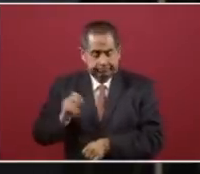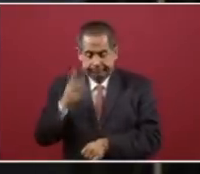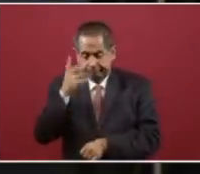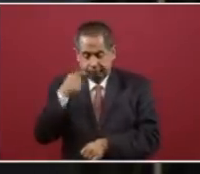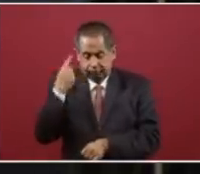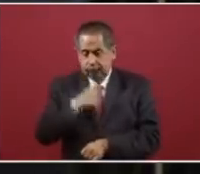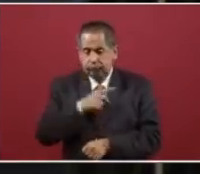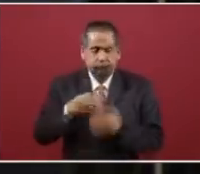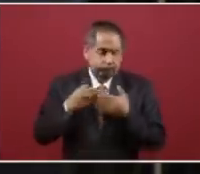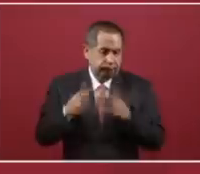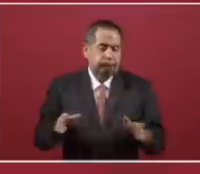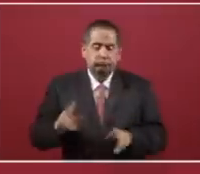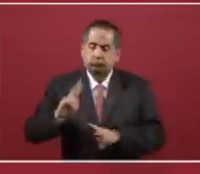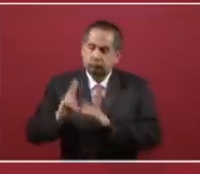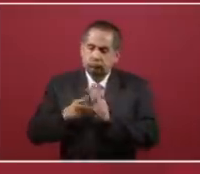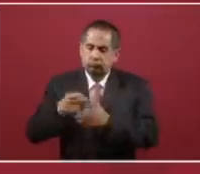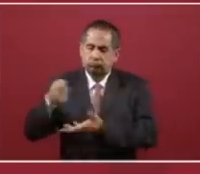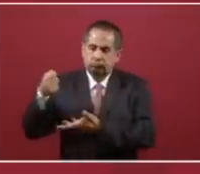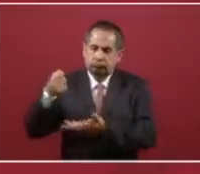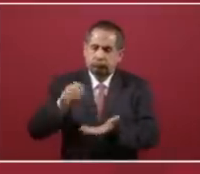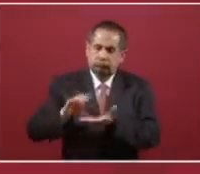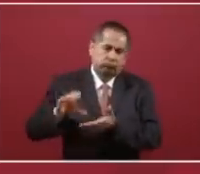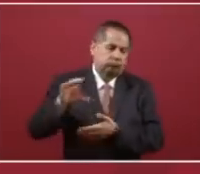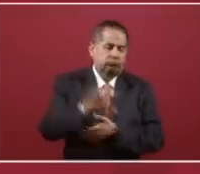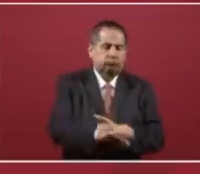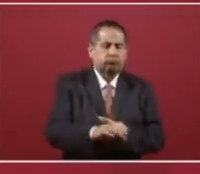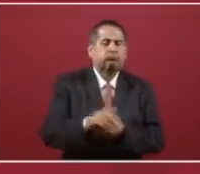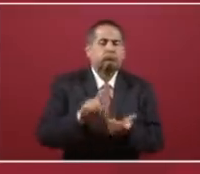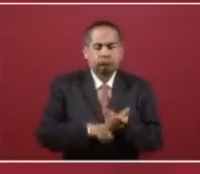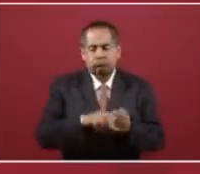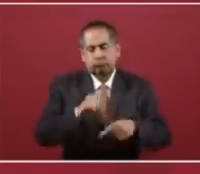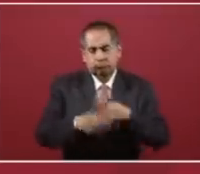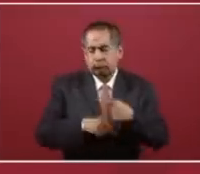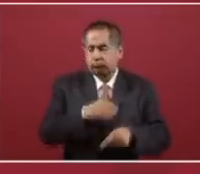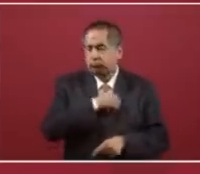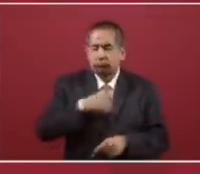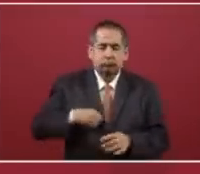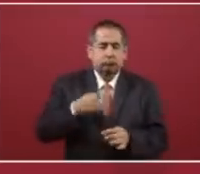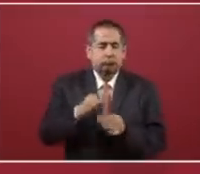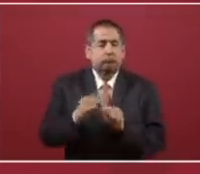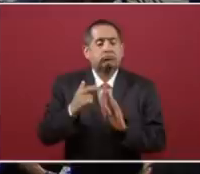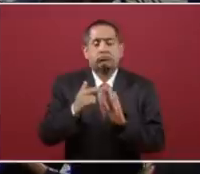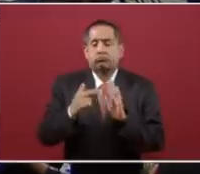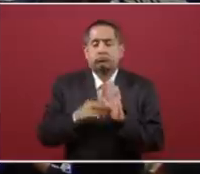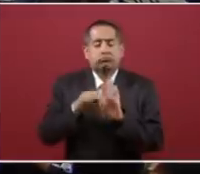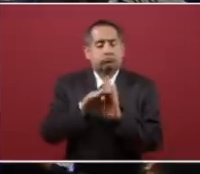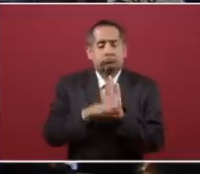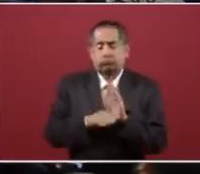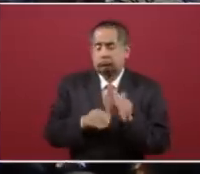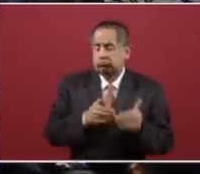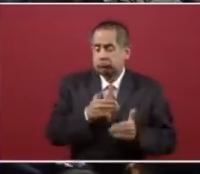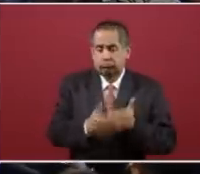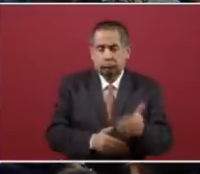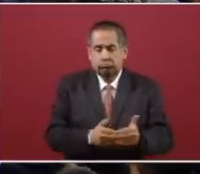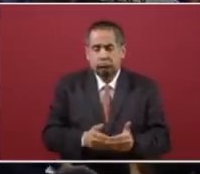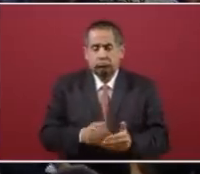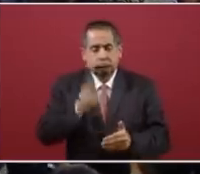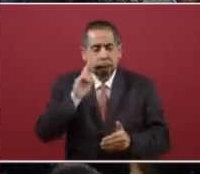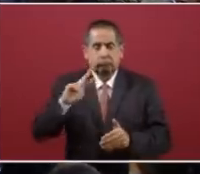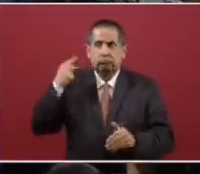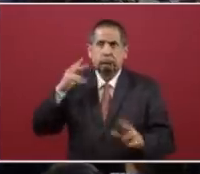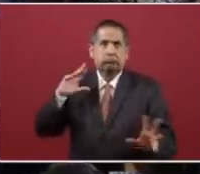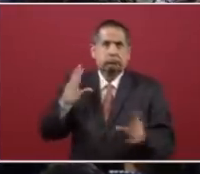restituyan los recursos a las estancias y que también se apliquen las reglas de operación en dado caso puedan ser retroactivas